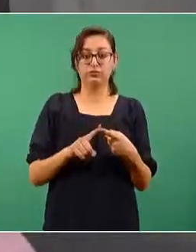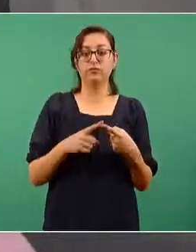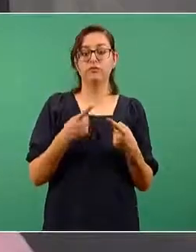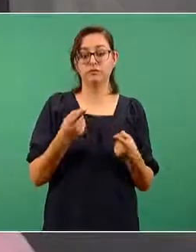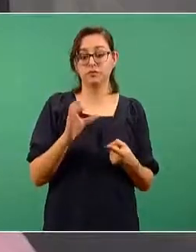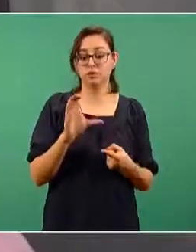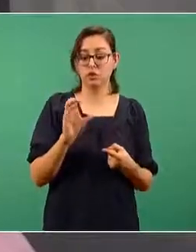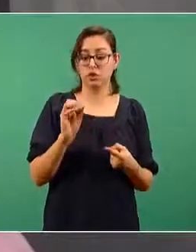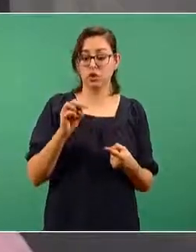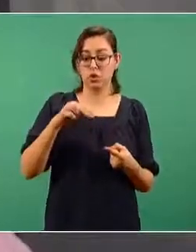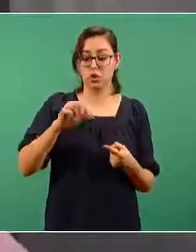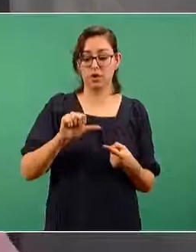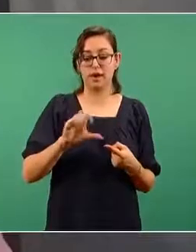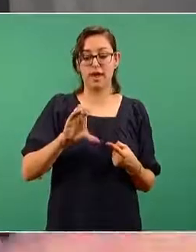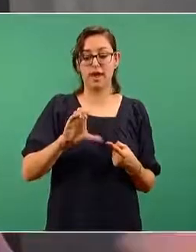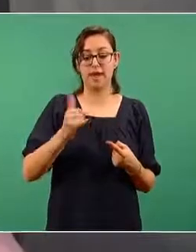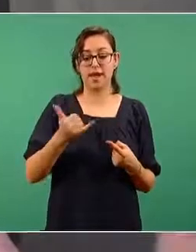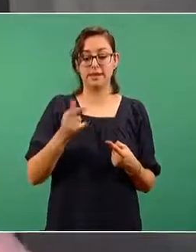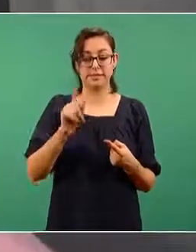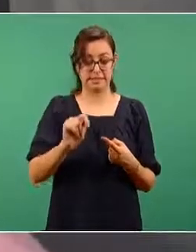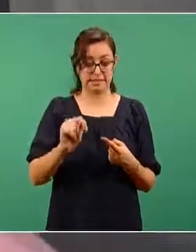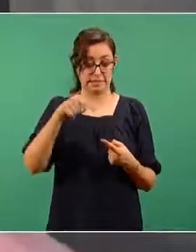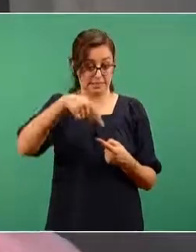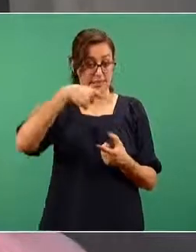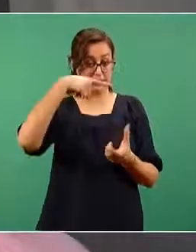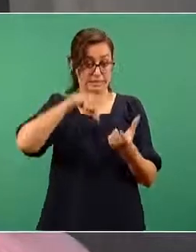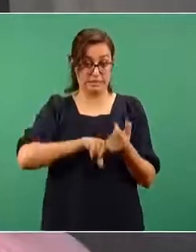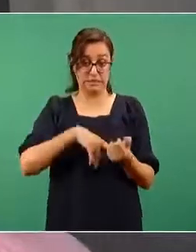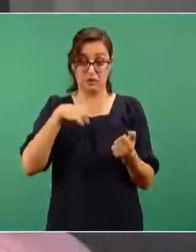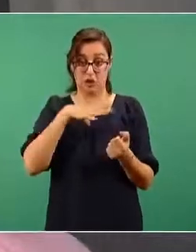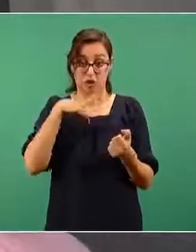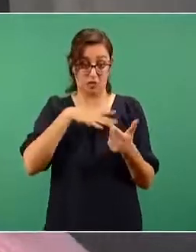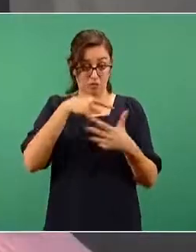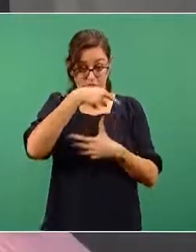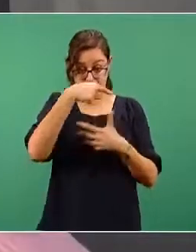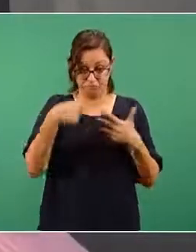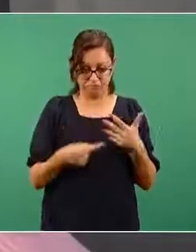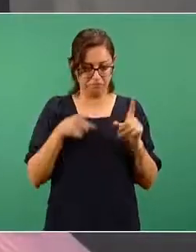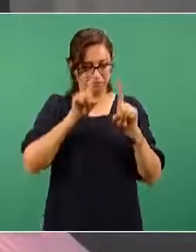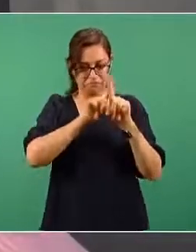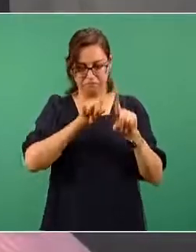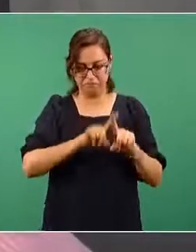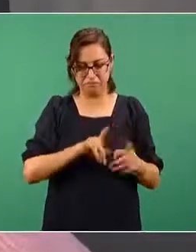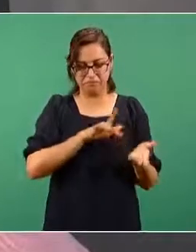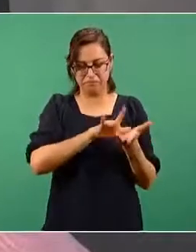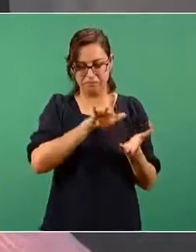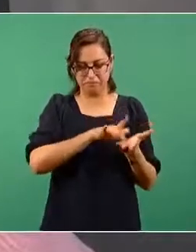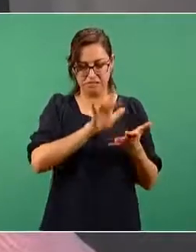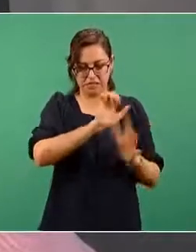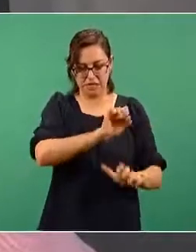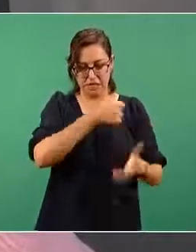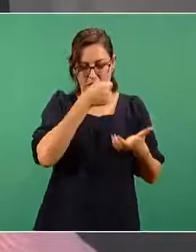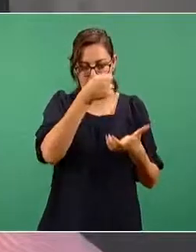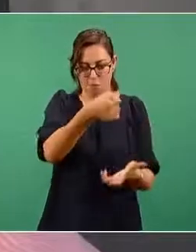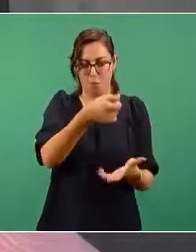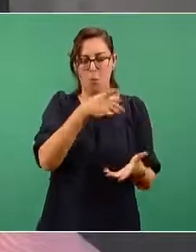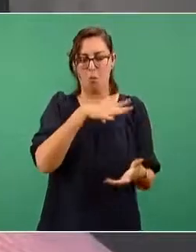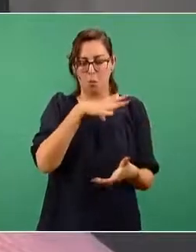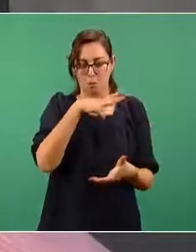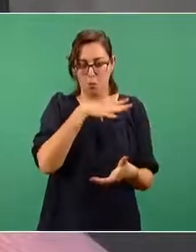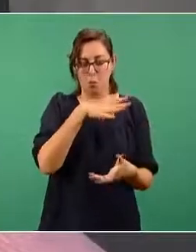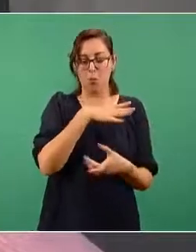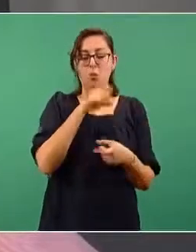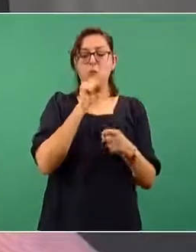y Tecnología, que tiene una serie de mecanismos de financiamiento, tanto directo como para